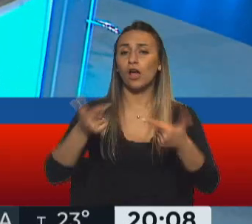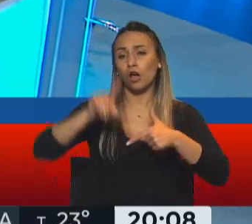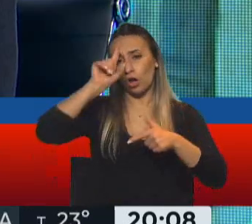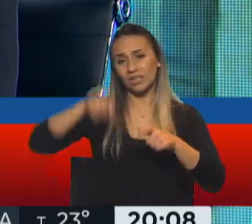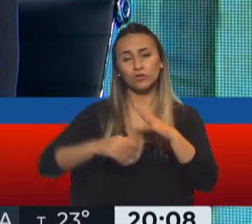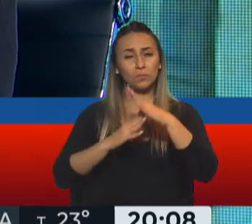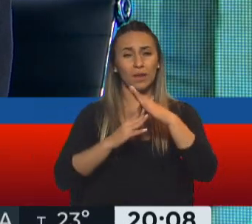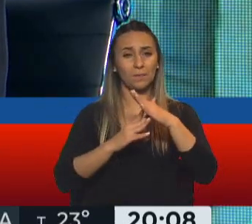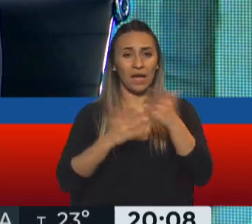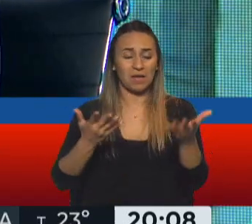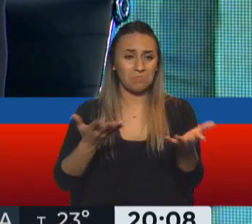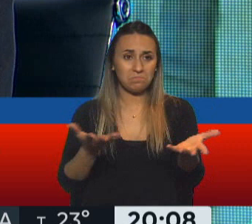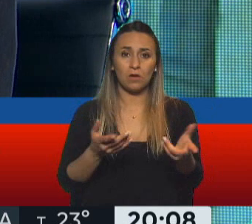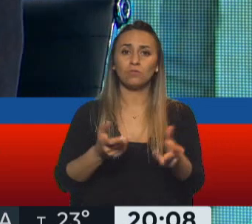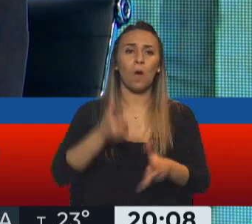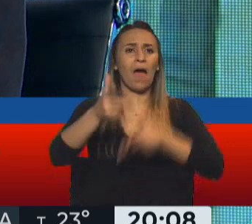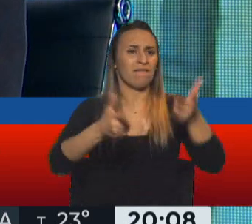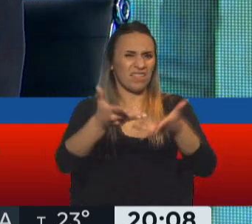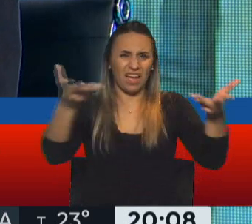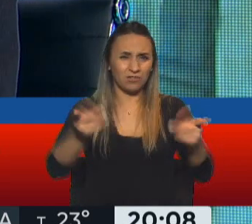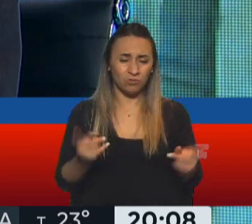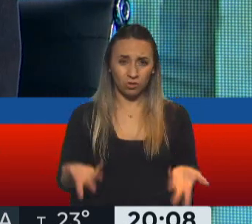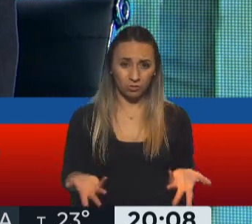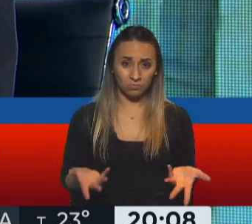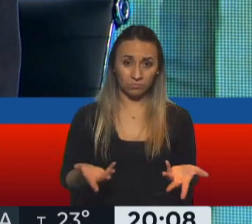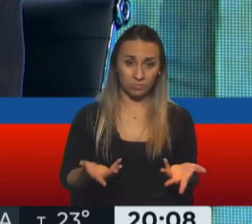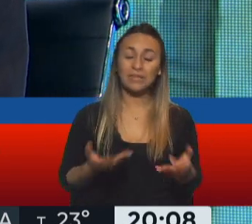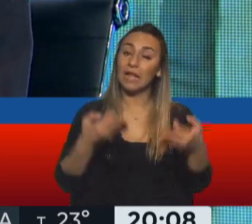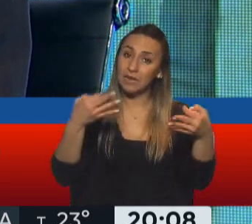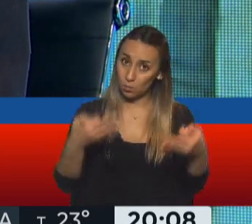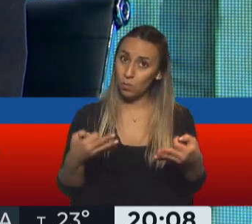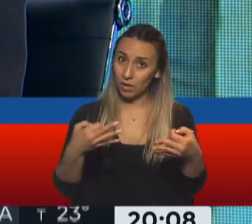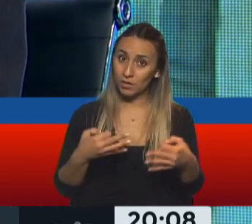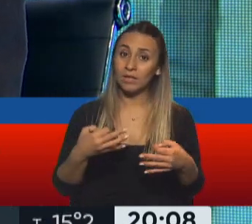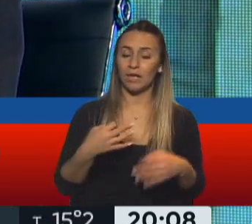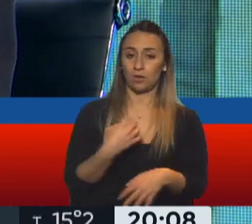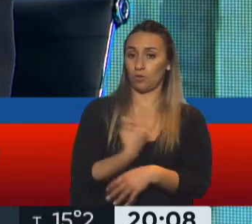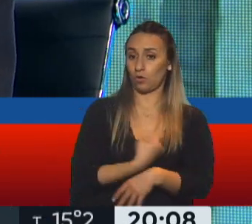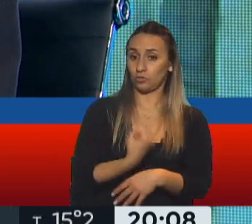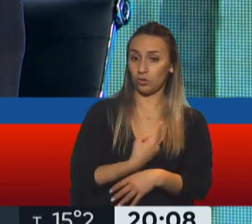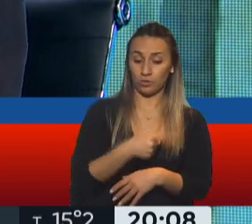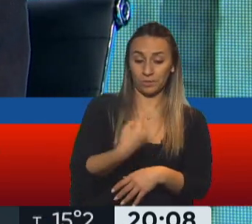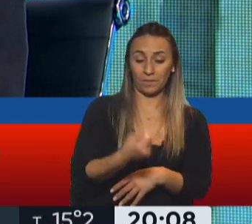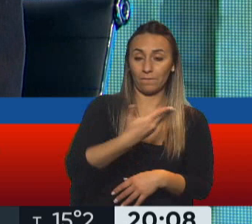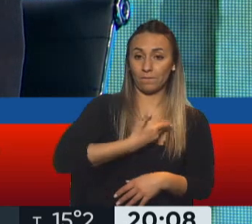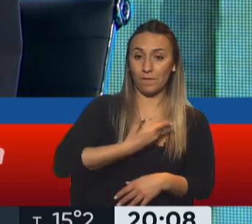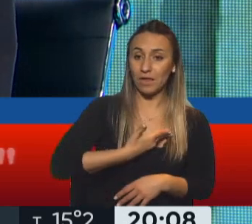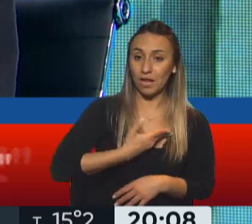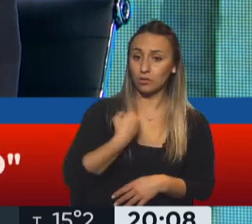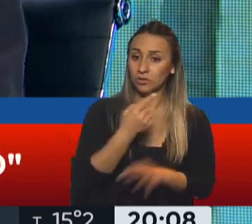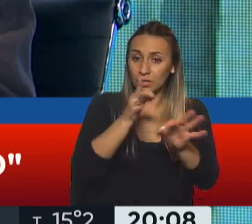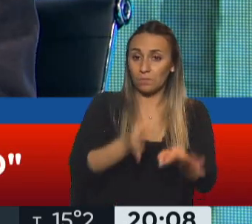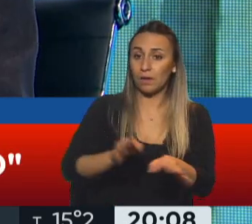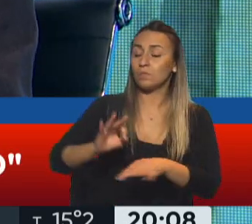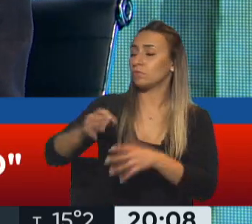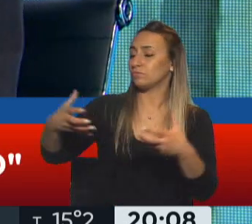está bien, porque quizás no está bueno que hable mucho. Lo que sí está bueno, o lo que sí estaría bueno, es que nosotros en el mes de febrero sepamos que la Corte va a